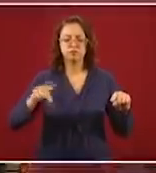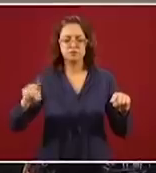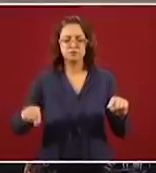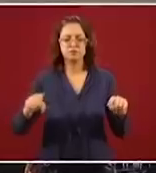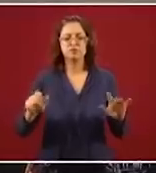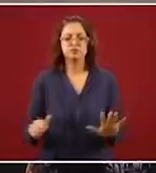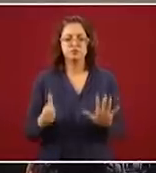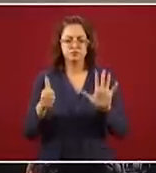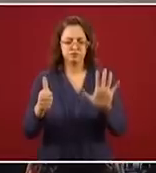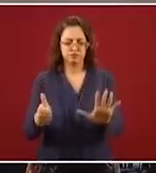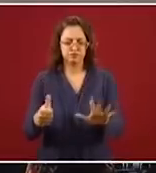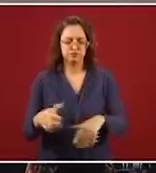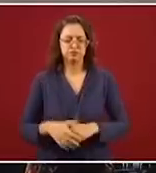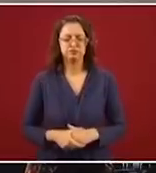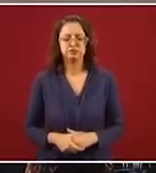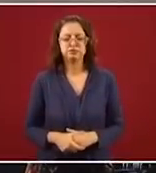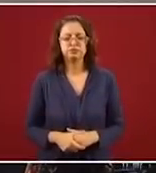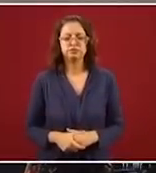6.